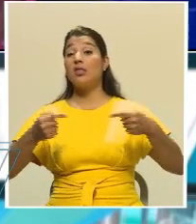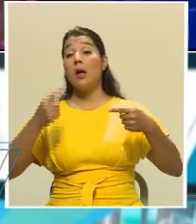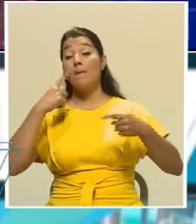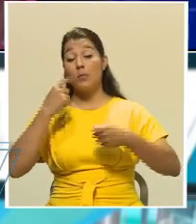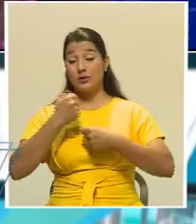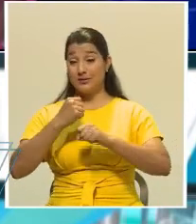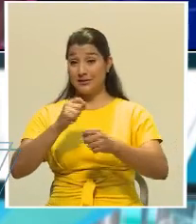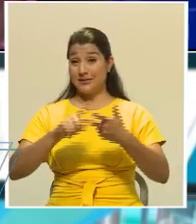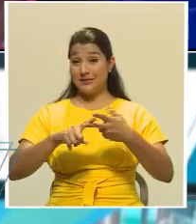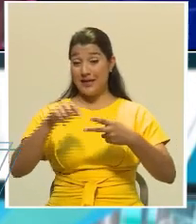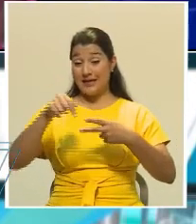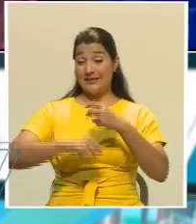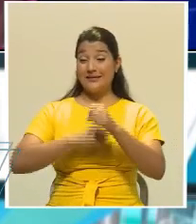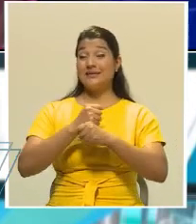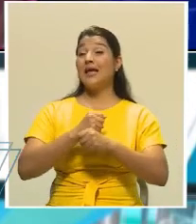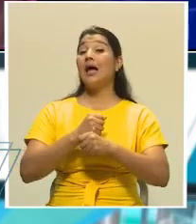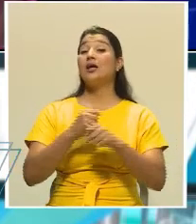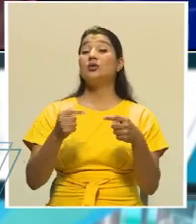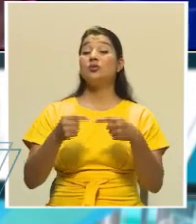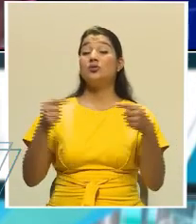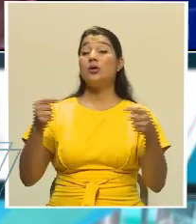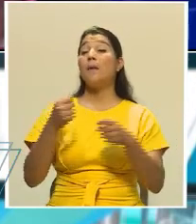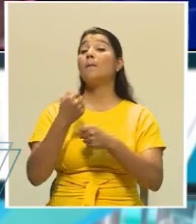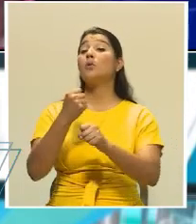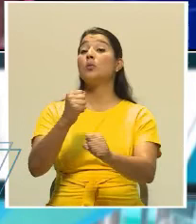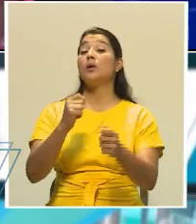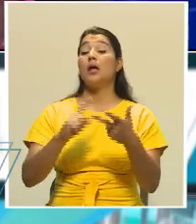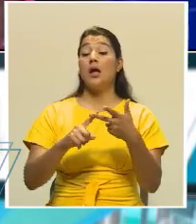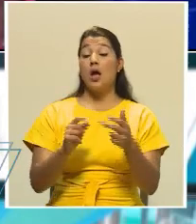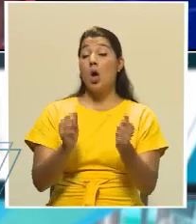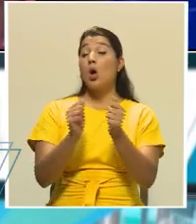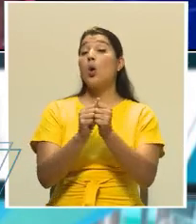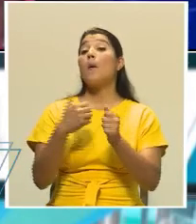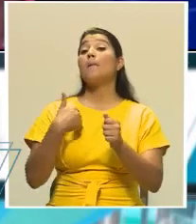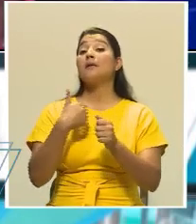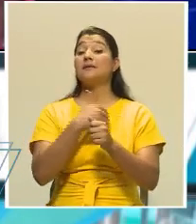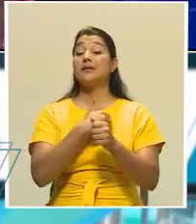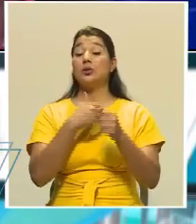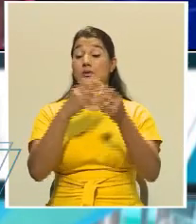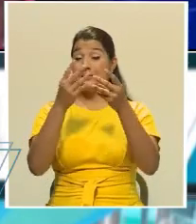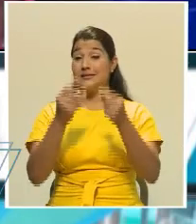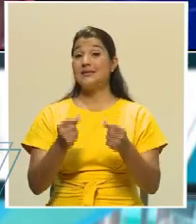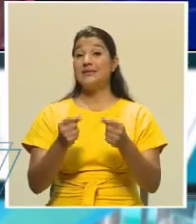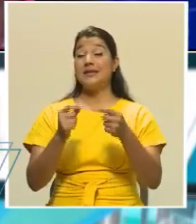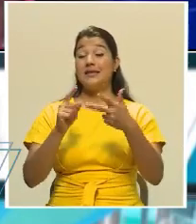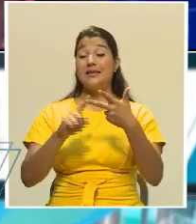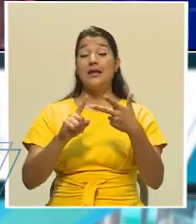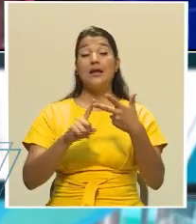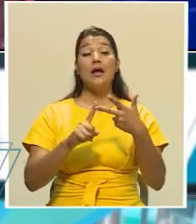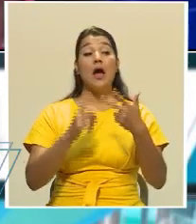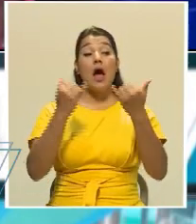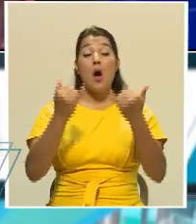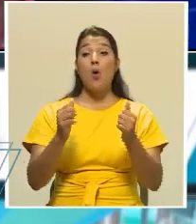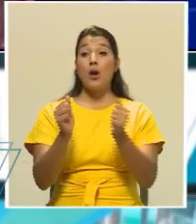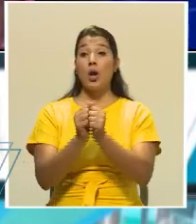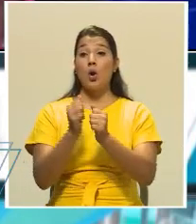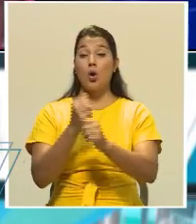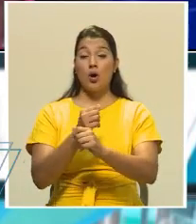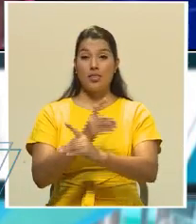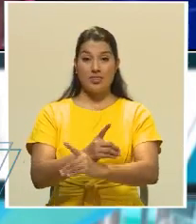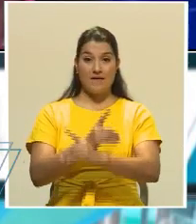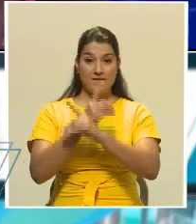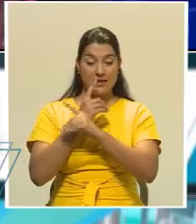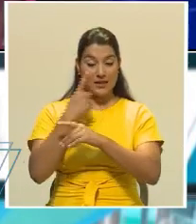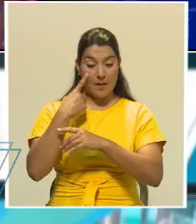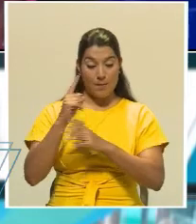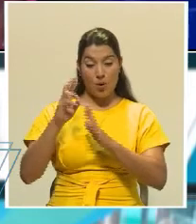las municipalidades que no querían cumplir la regla fiscal, con Hacienda por el endeudamiento y ahora con la Defensoría por el